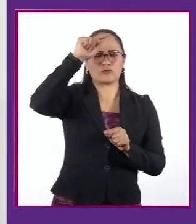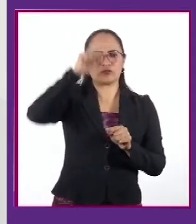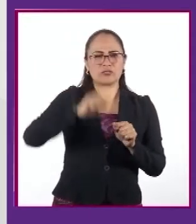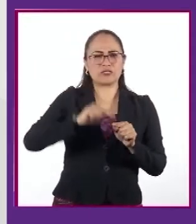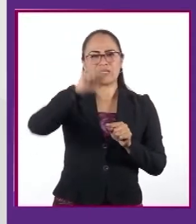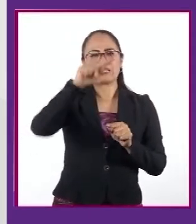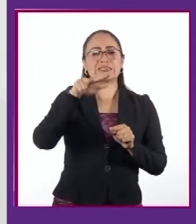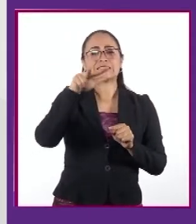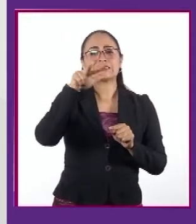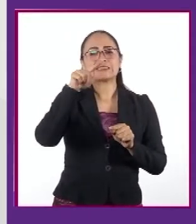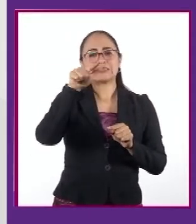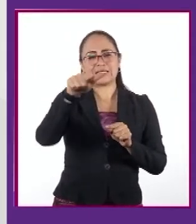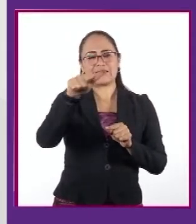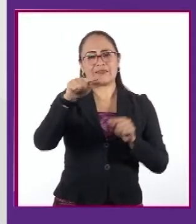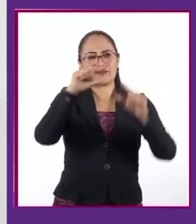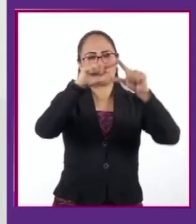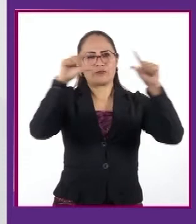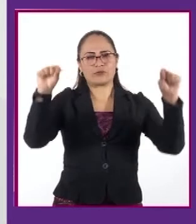7 periodos.